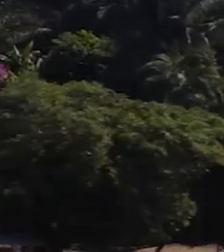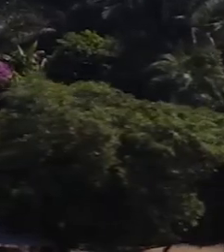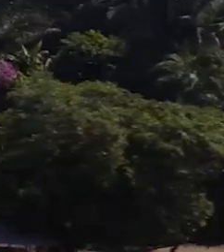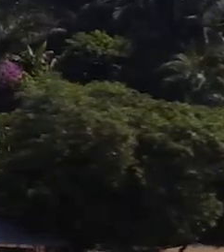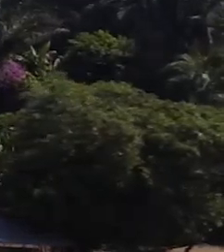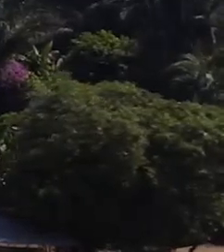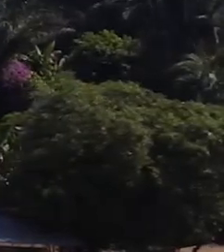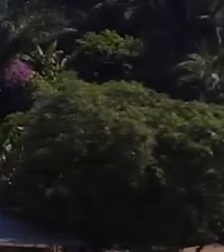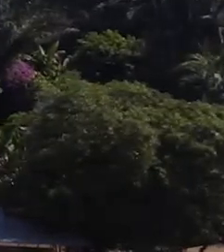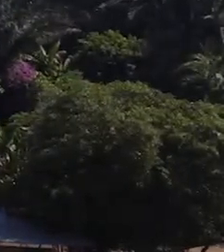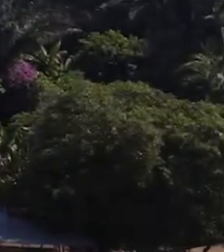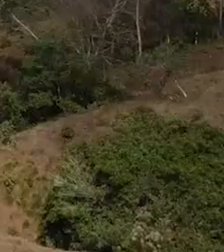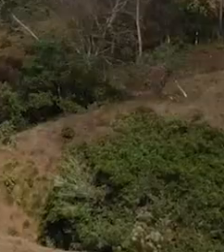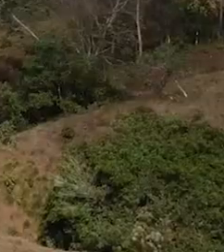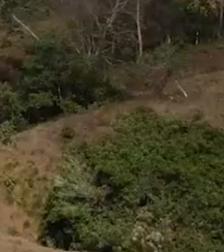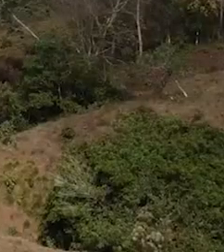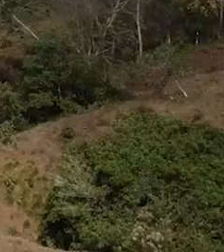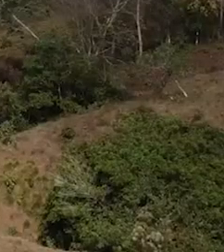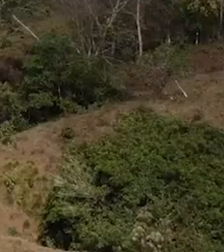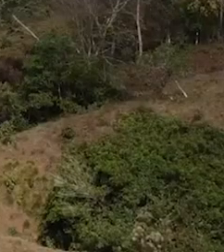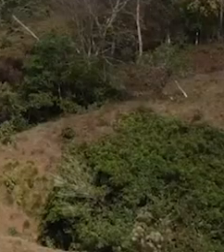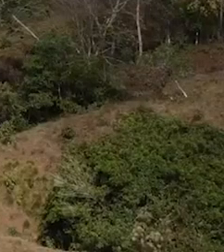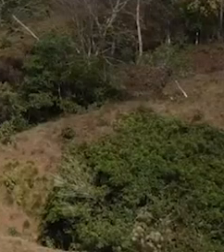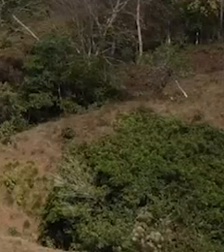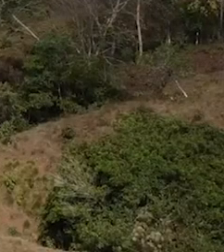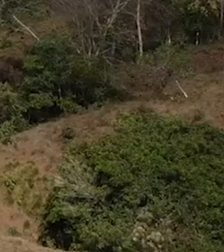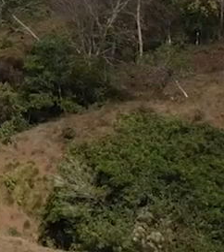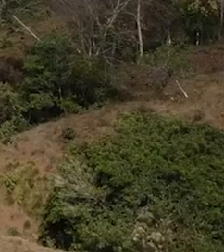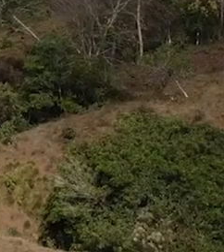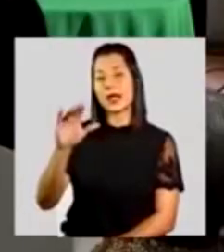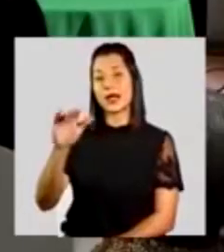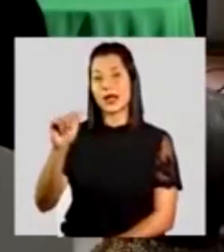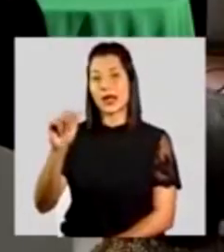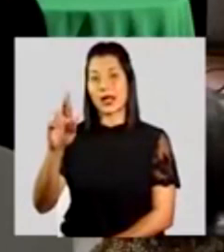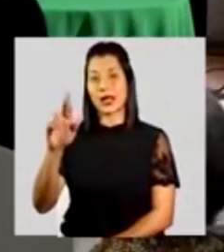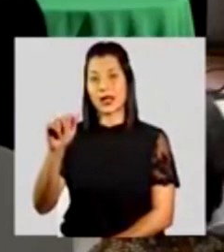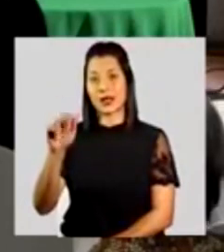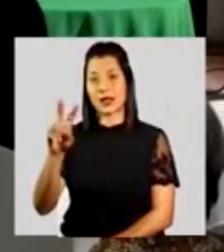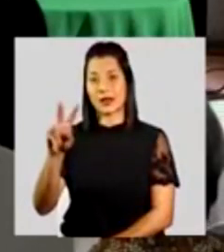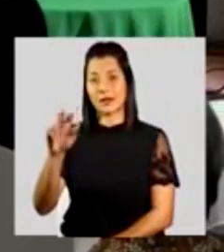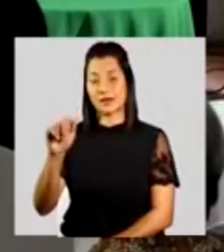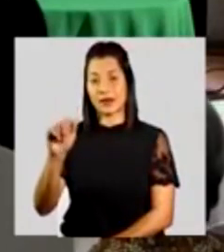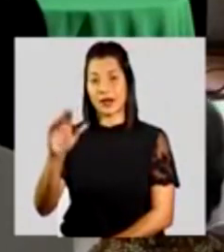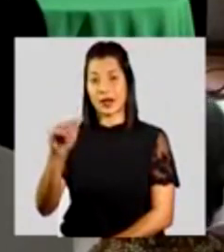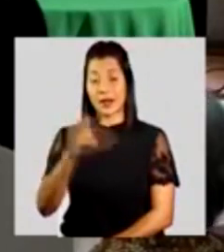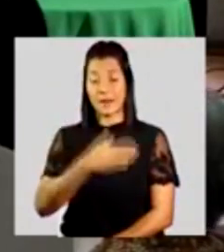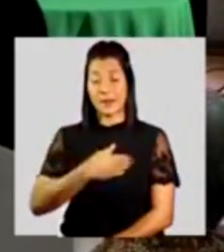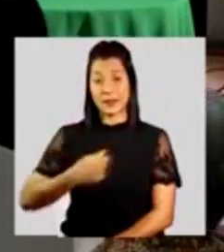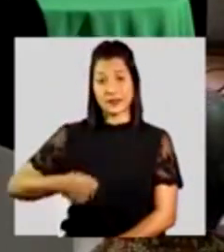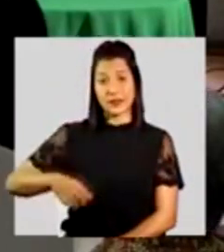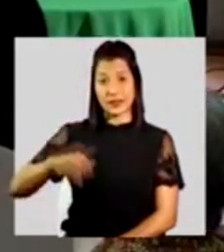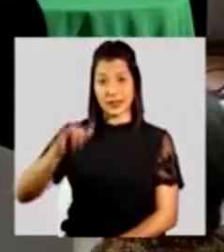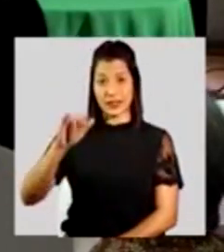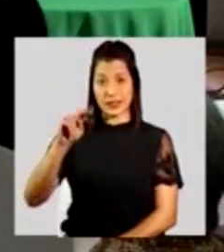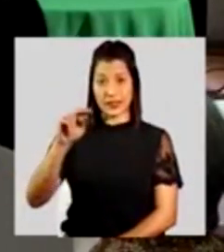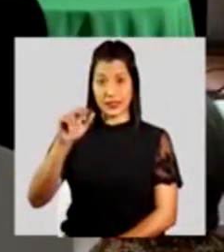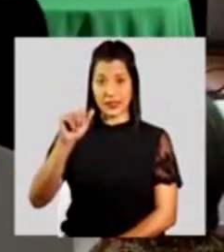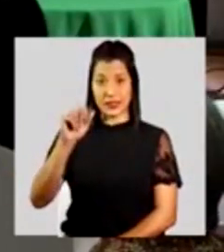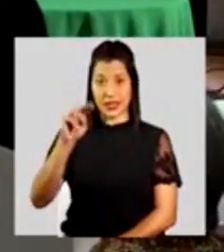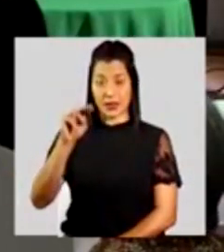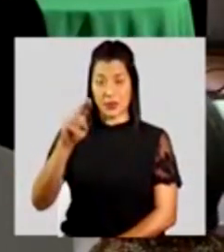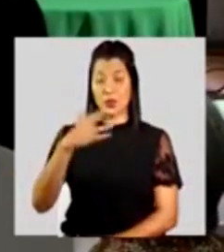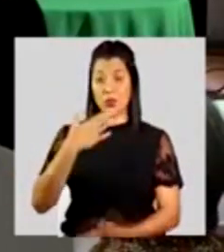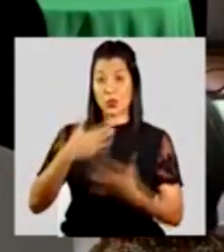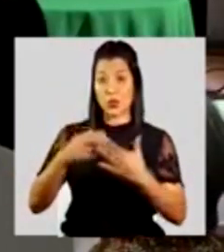ICT lanzaron Raíces, el primer programa de incubación enfocado exclusivamente en